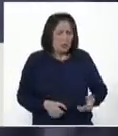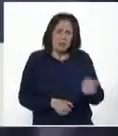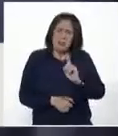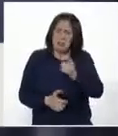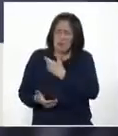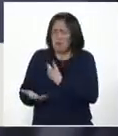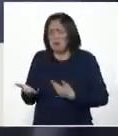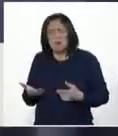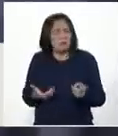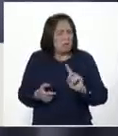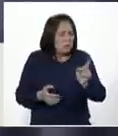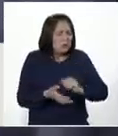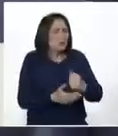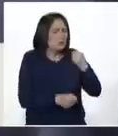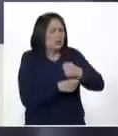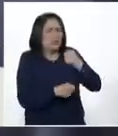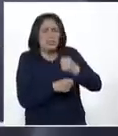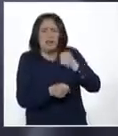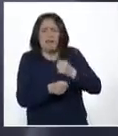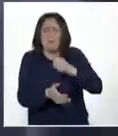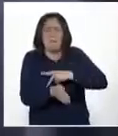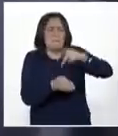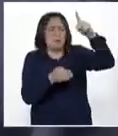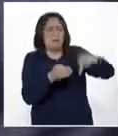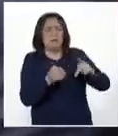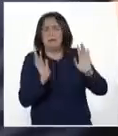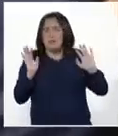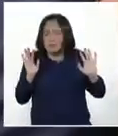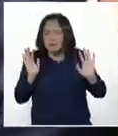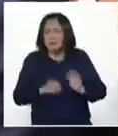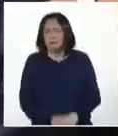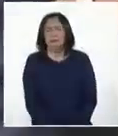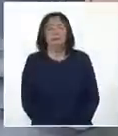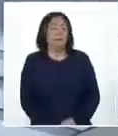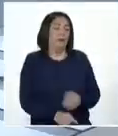Estado. Su trabajo es netamente profesional.